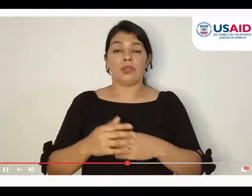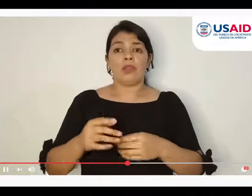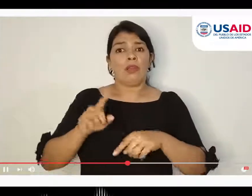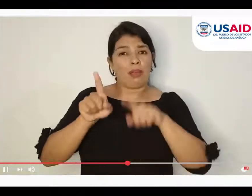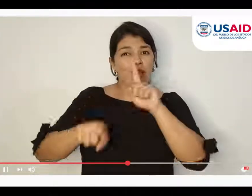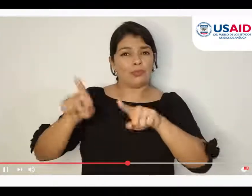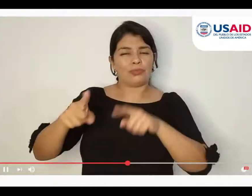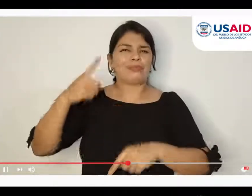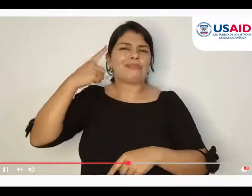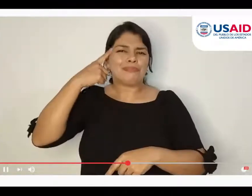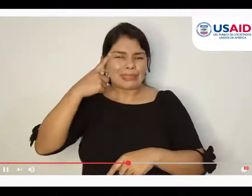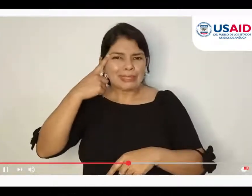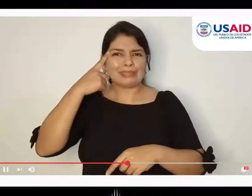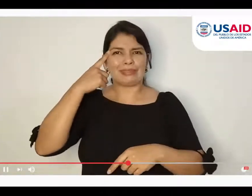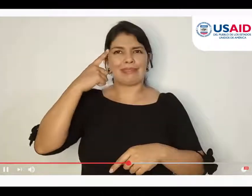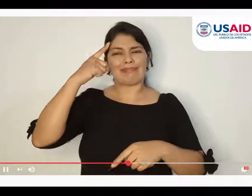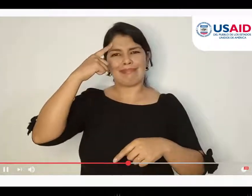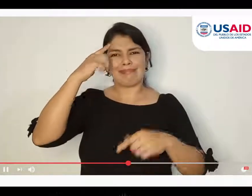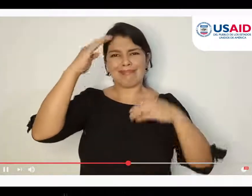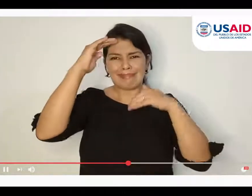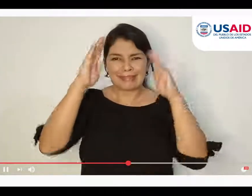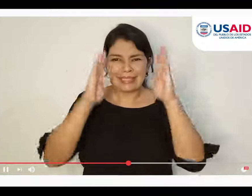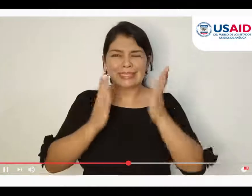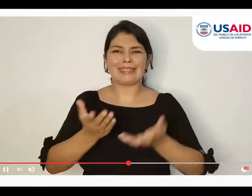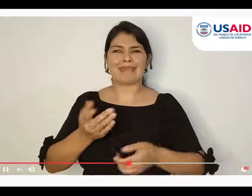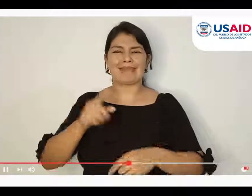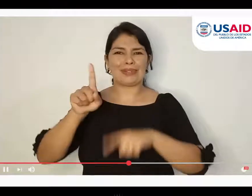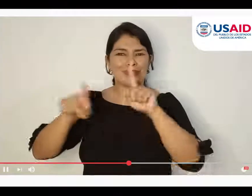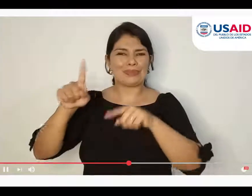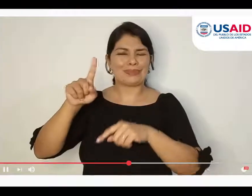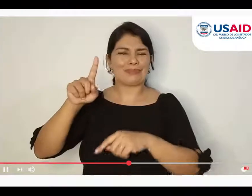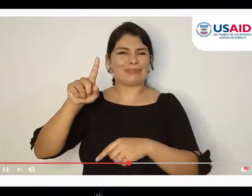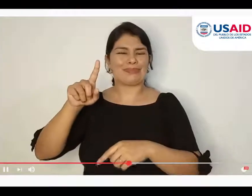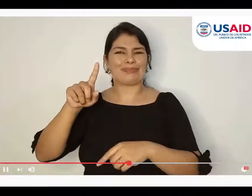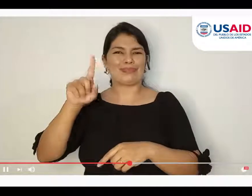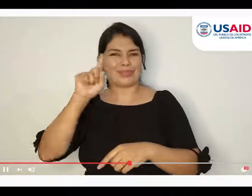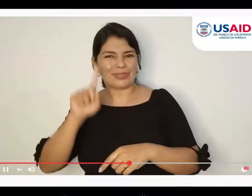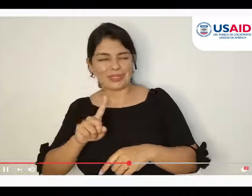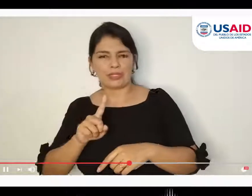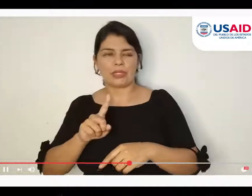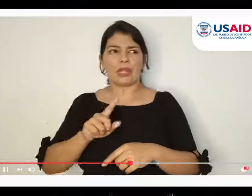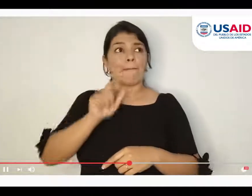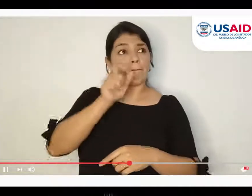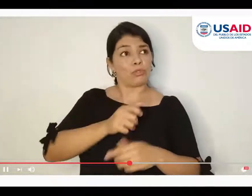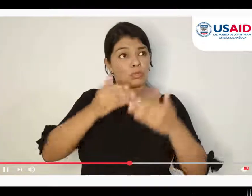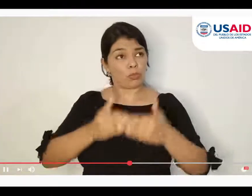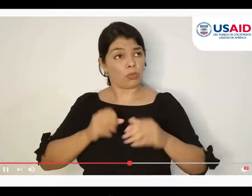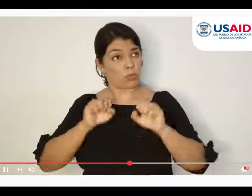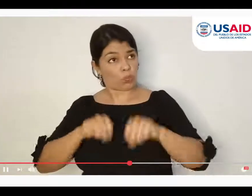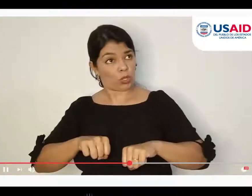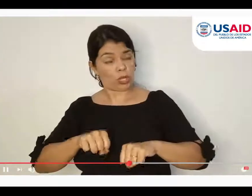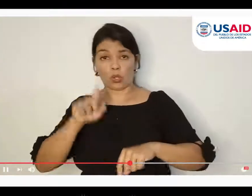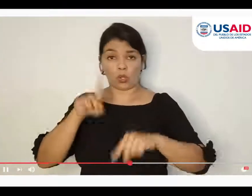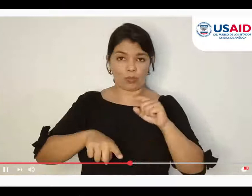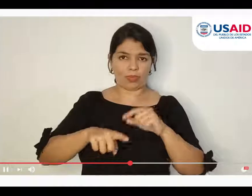de mitos y de paradigmas y de creencias que existen con respecto a qué puede y qué no puede hacer